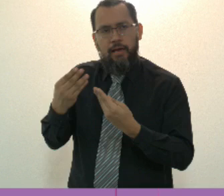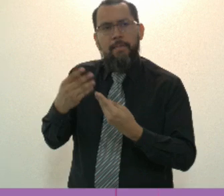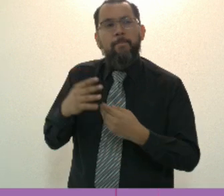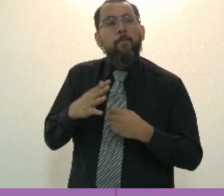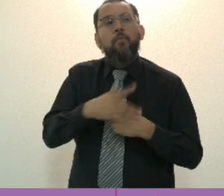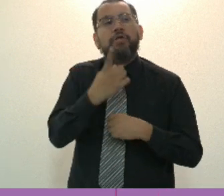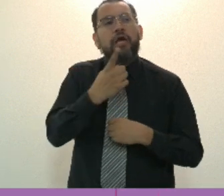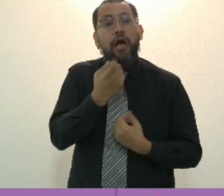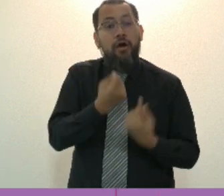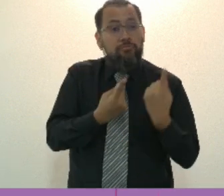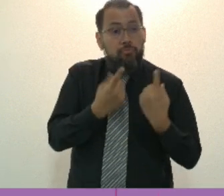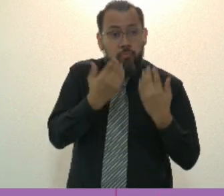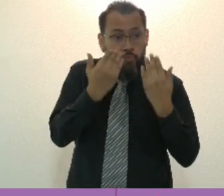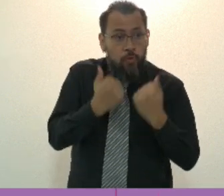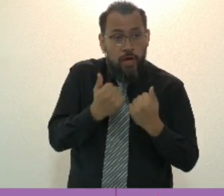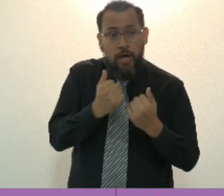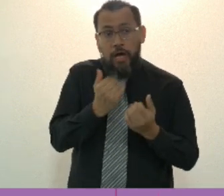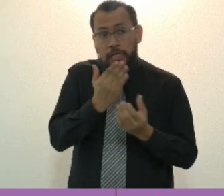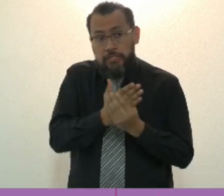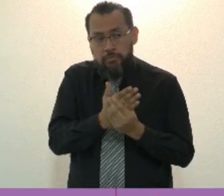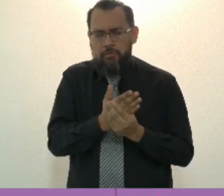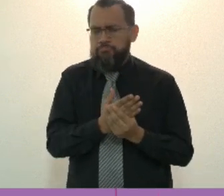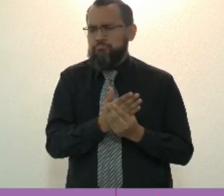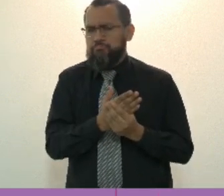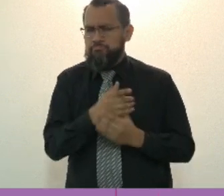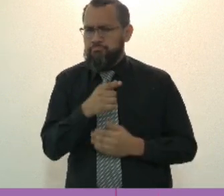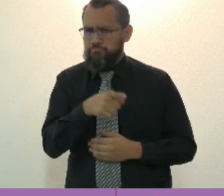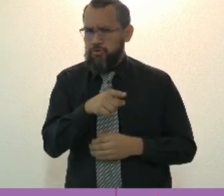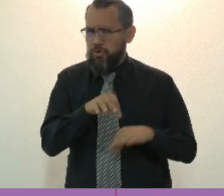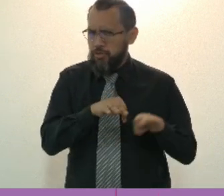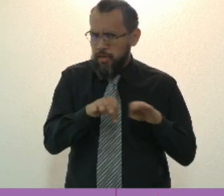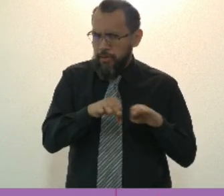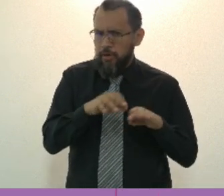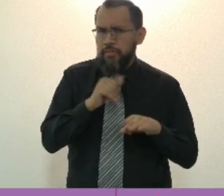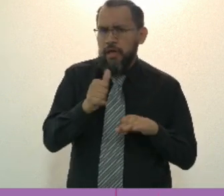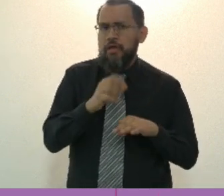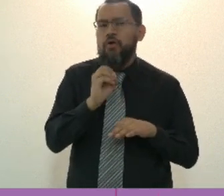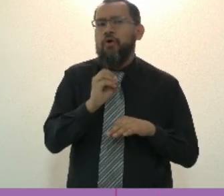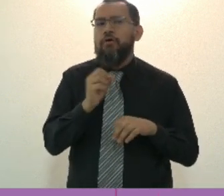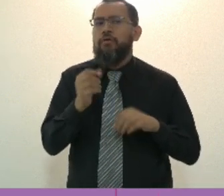no tenga archivo o no trabaja o ya lo destruyó.